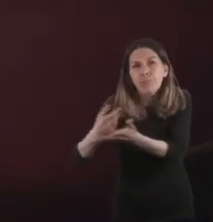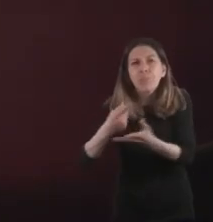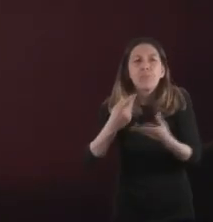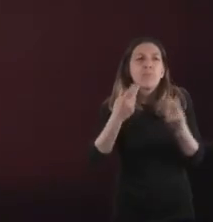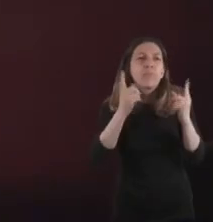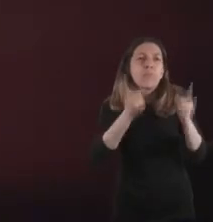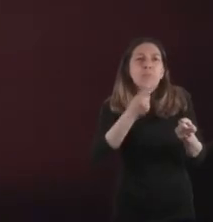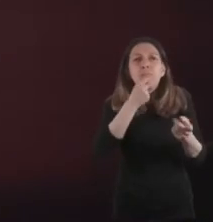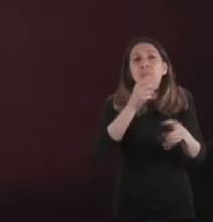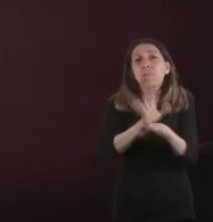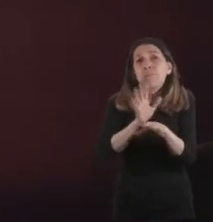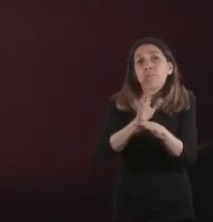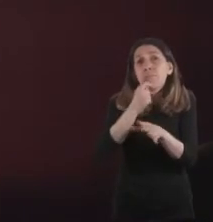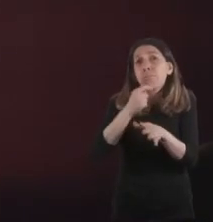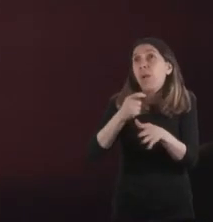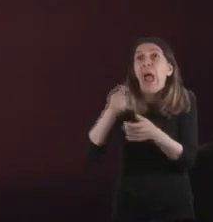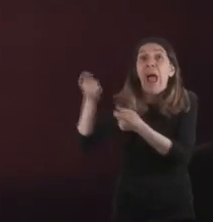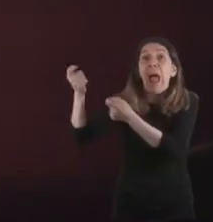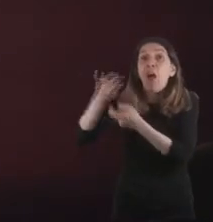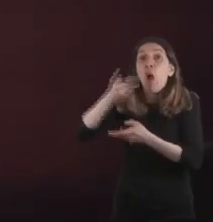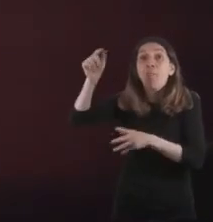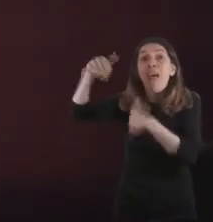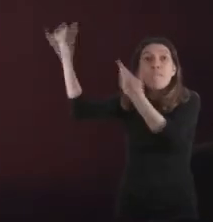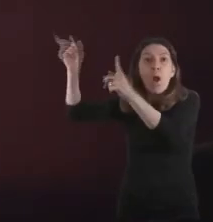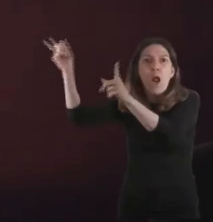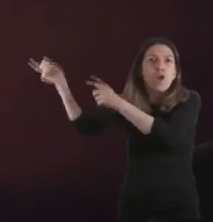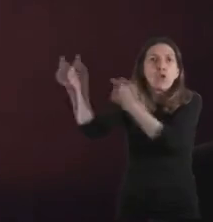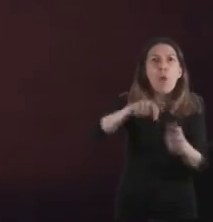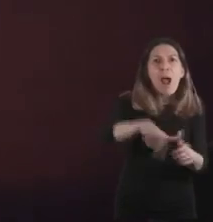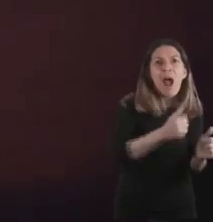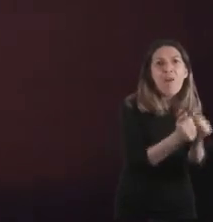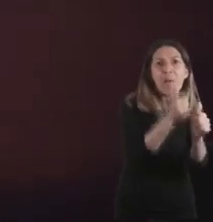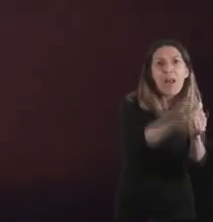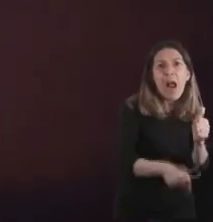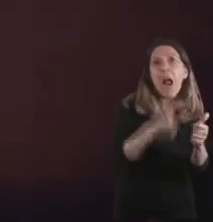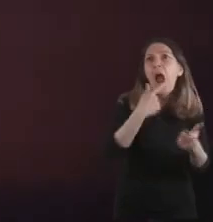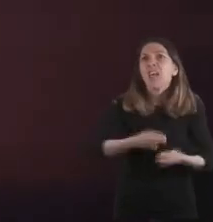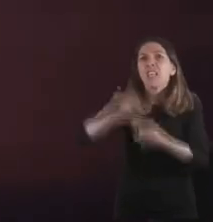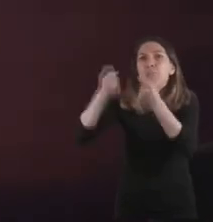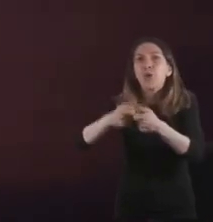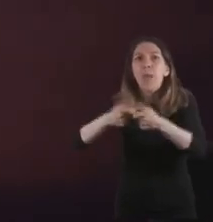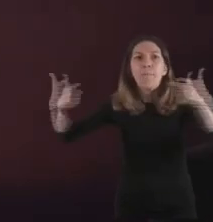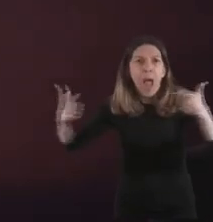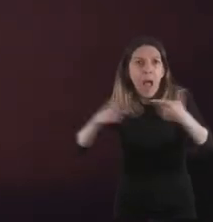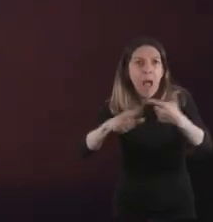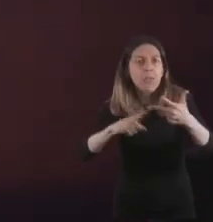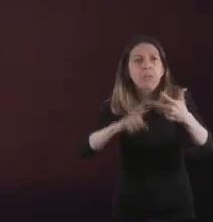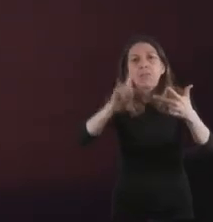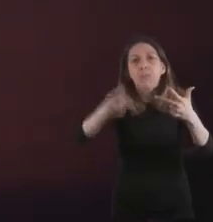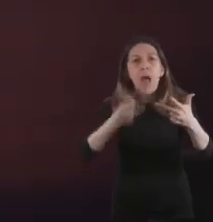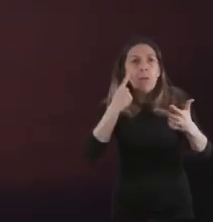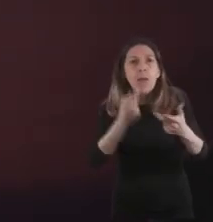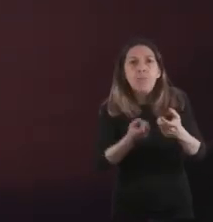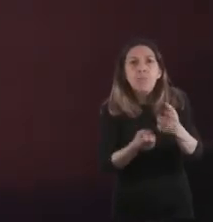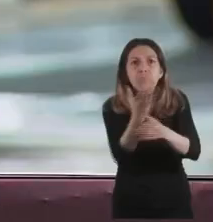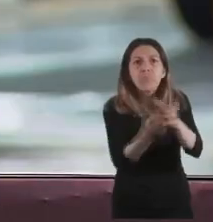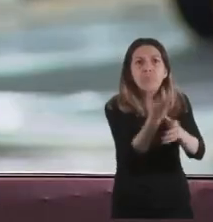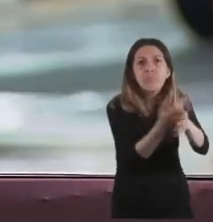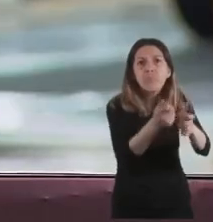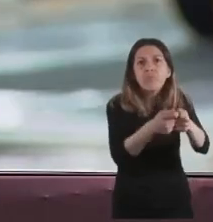sustitución de importaciones, crecimiento de las exportaciones, generación de